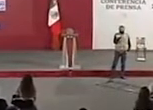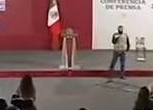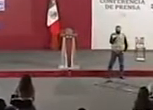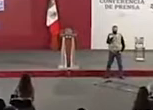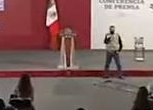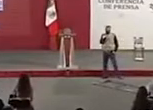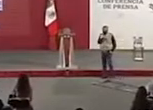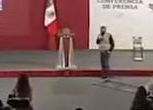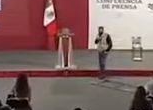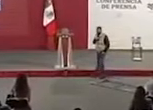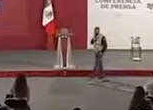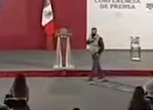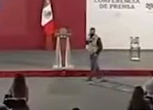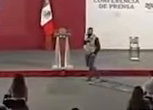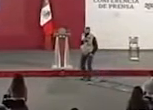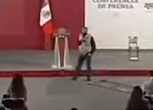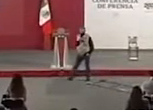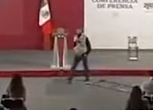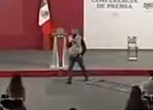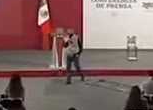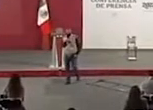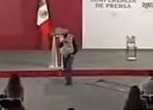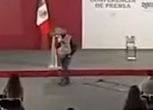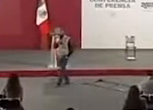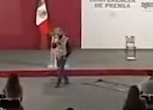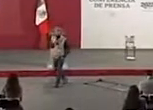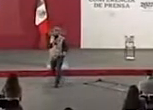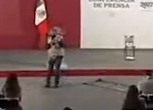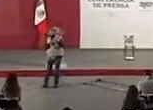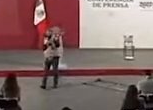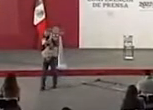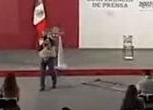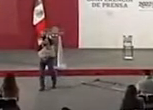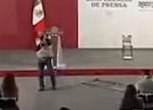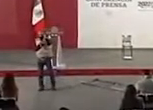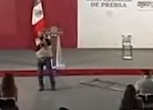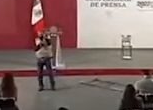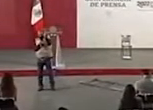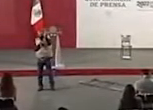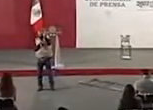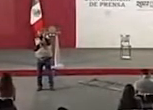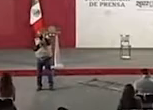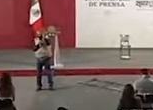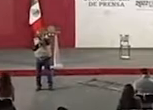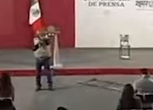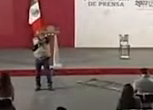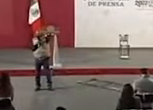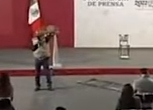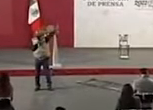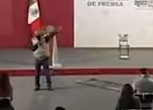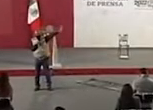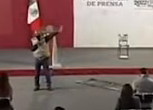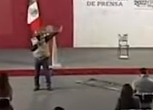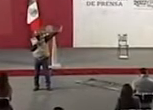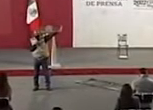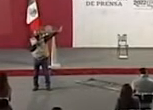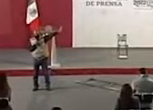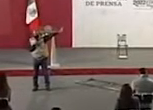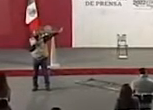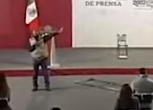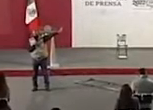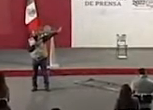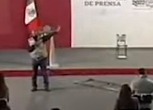A continuación vamos a evacuar el inmueble. Nos vamos a ir a la parte de atrás y vamos a agarrar hacia